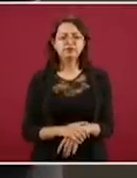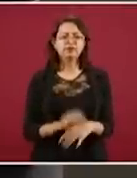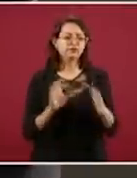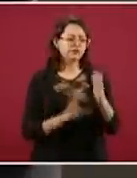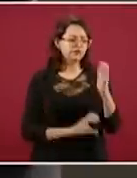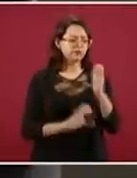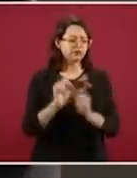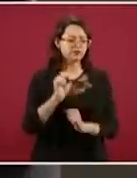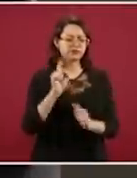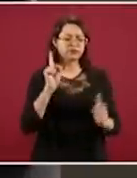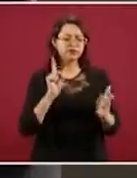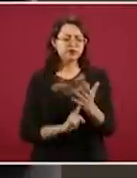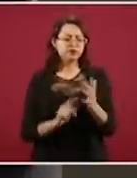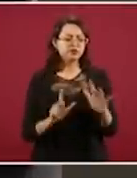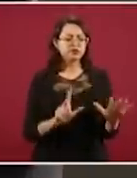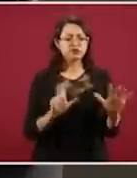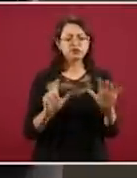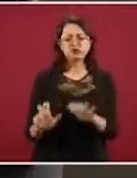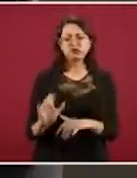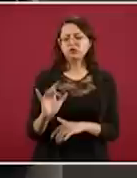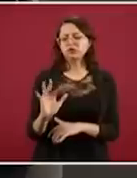de